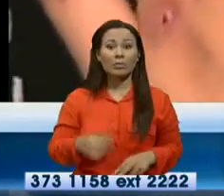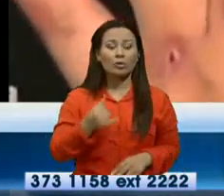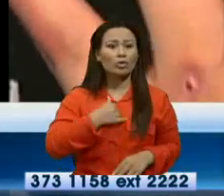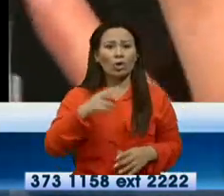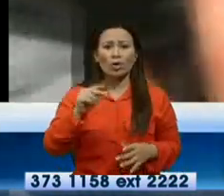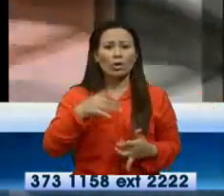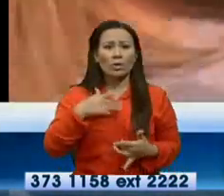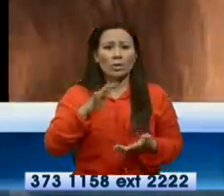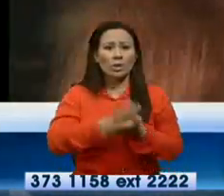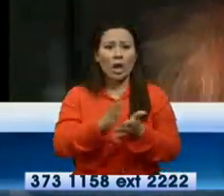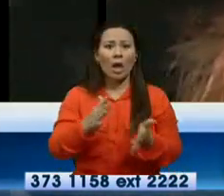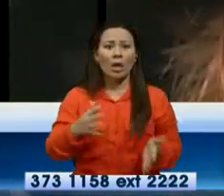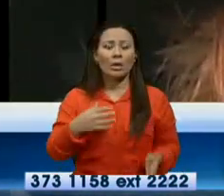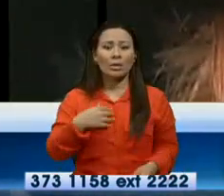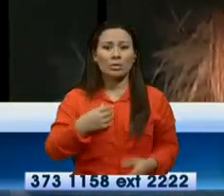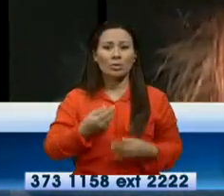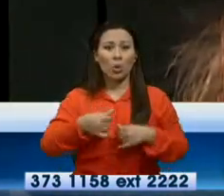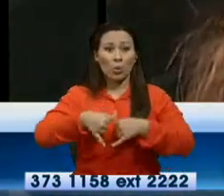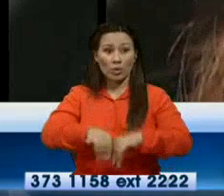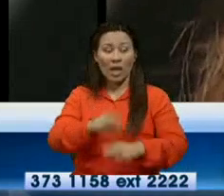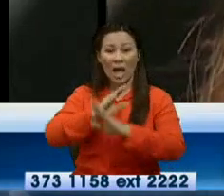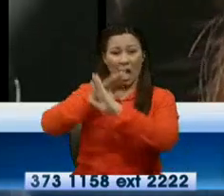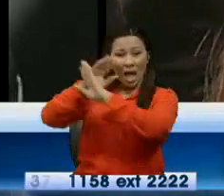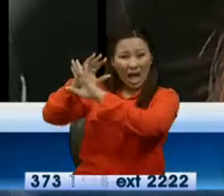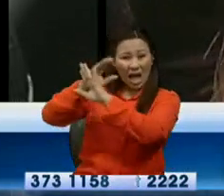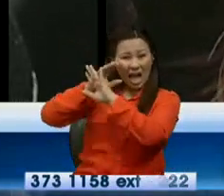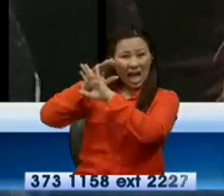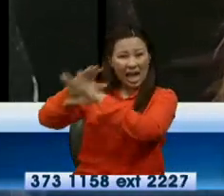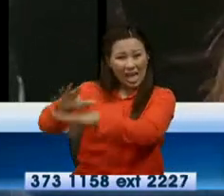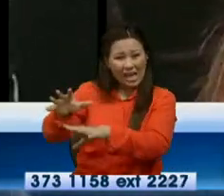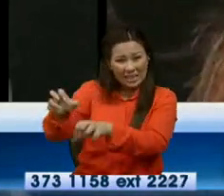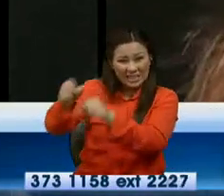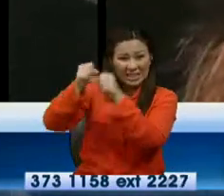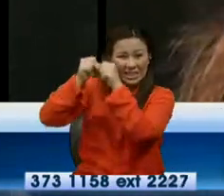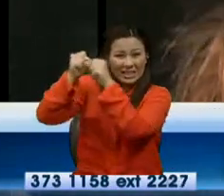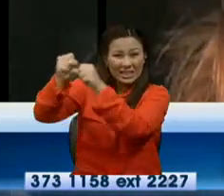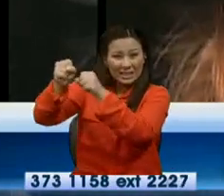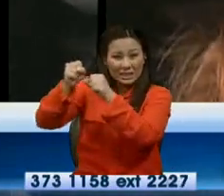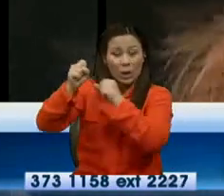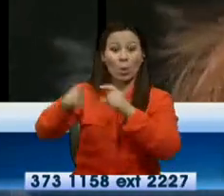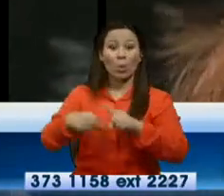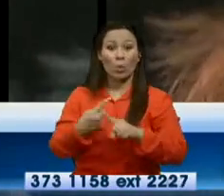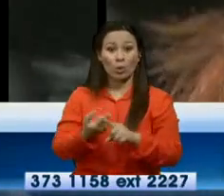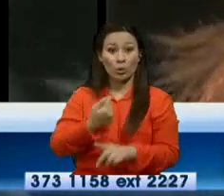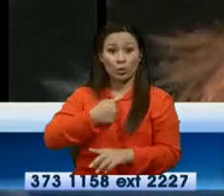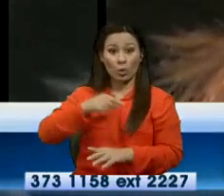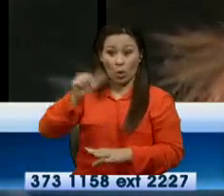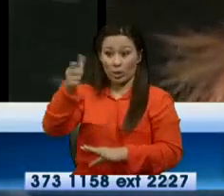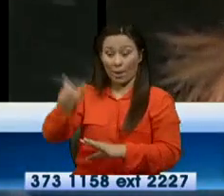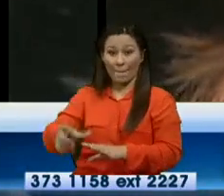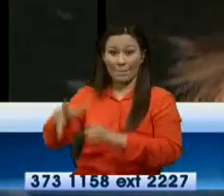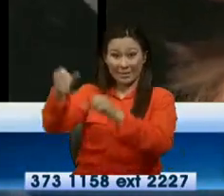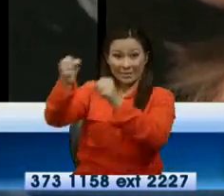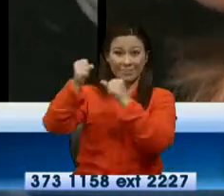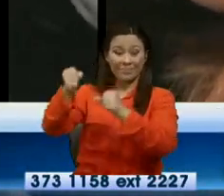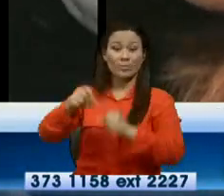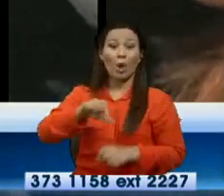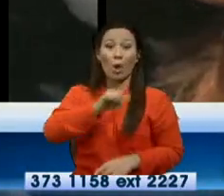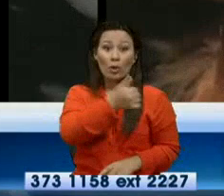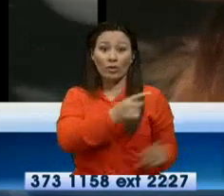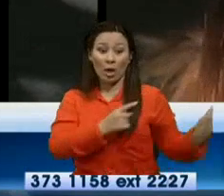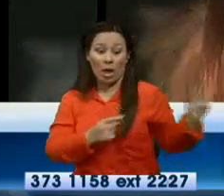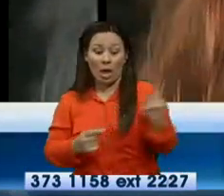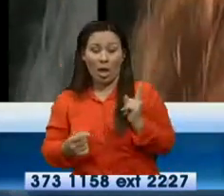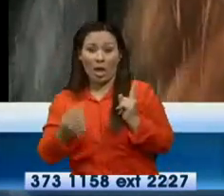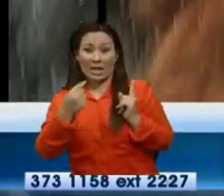nada, sino que yo seguí defendiéndome y me la lancé a ella. Y en eso que me la lanzo a ella, me agarra aquí y